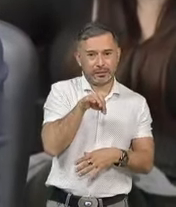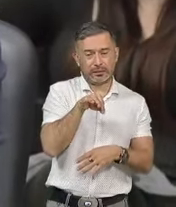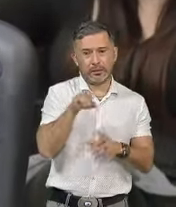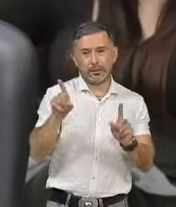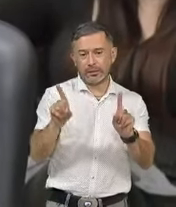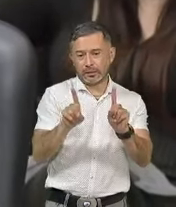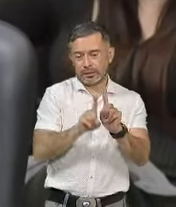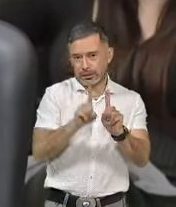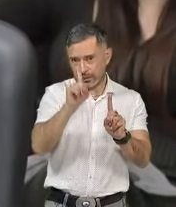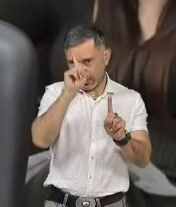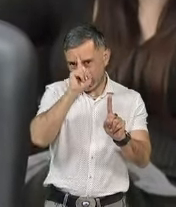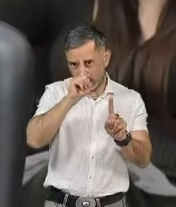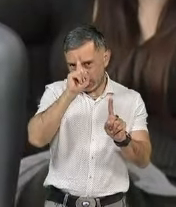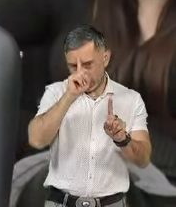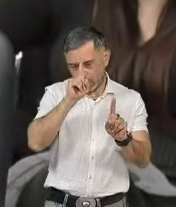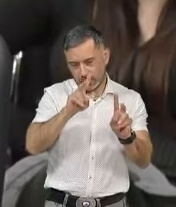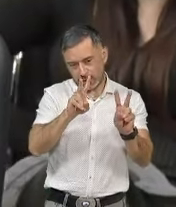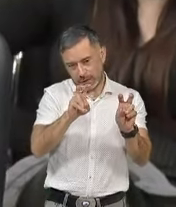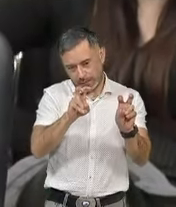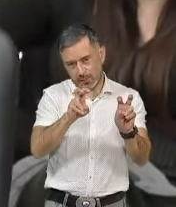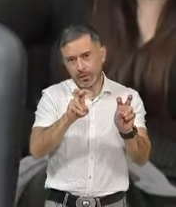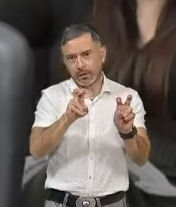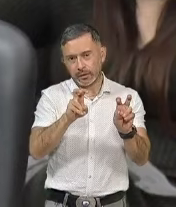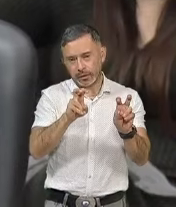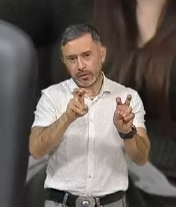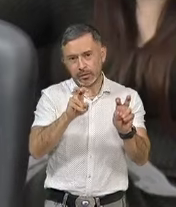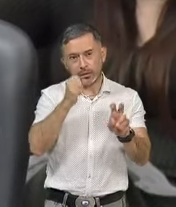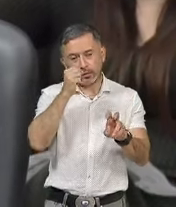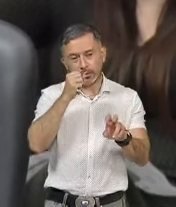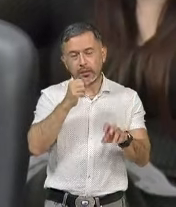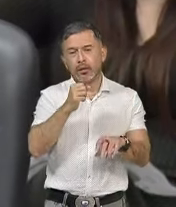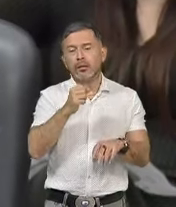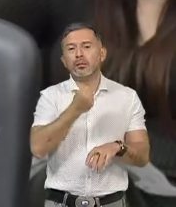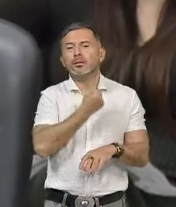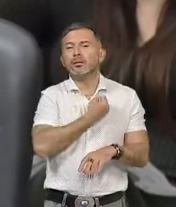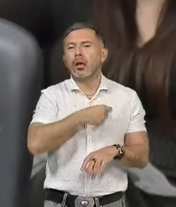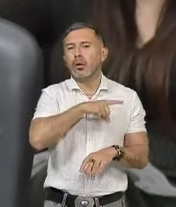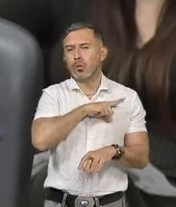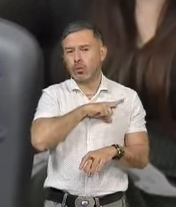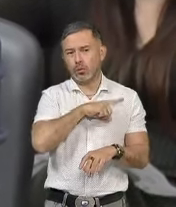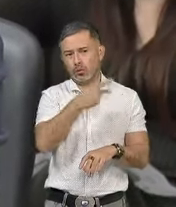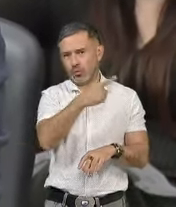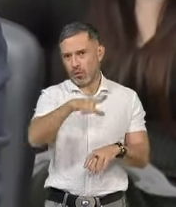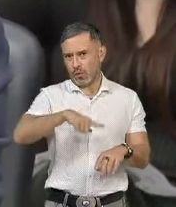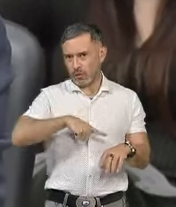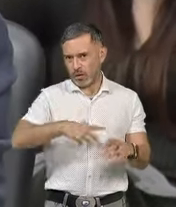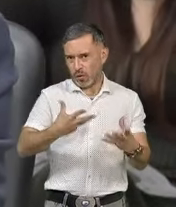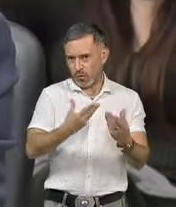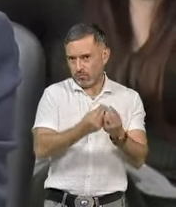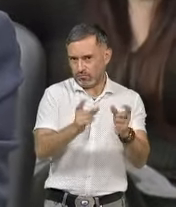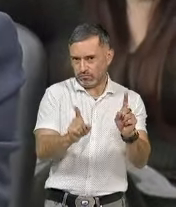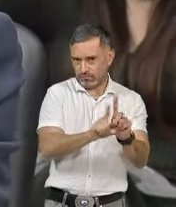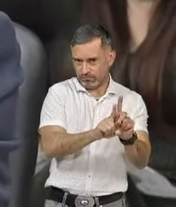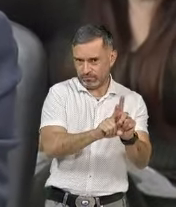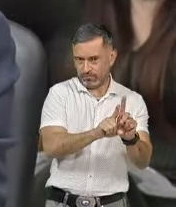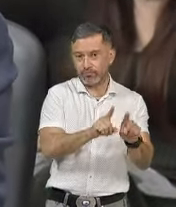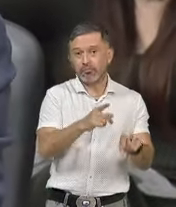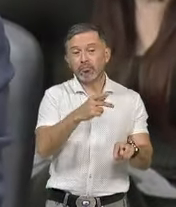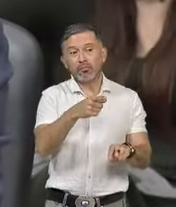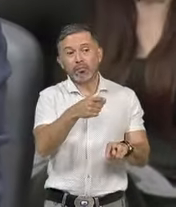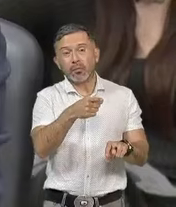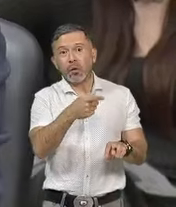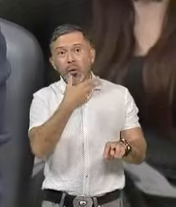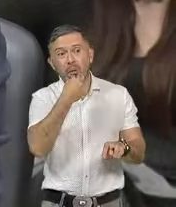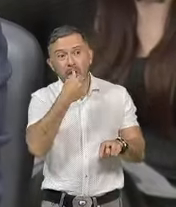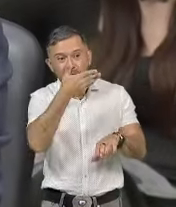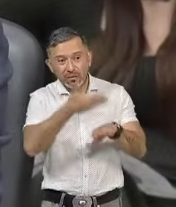materia de salud a su gobierno el hombre que mintió